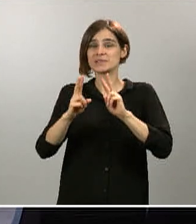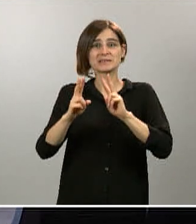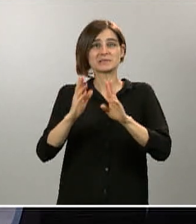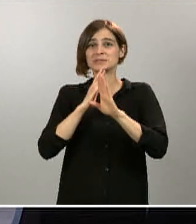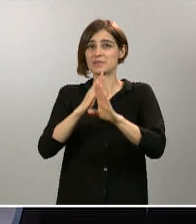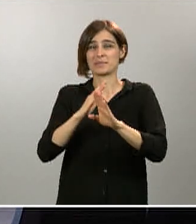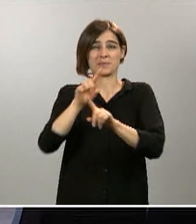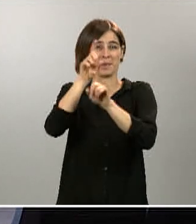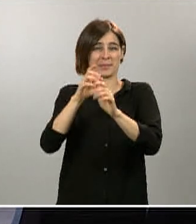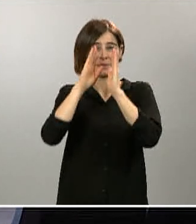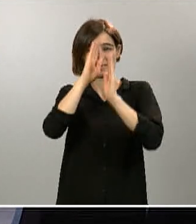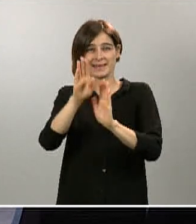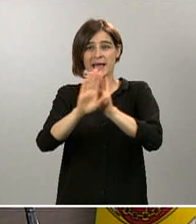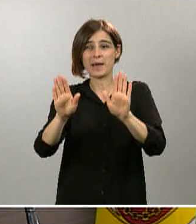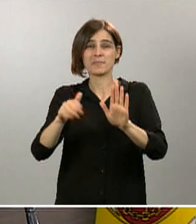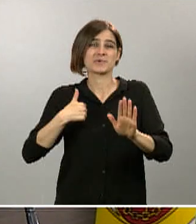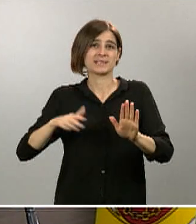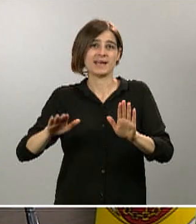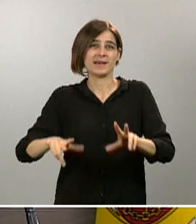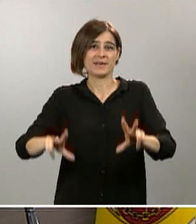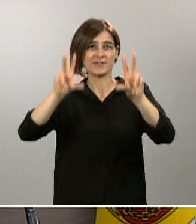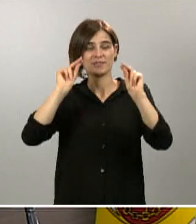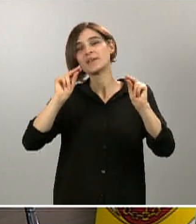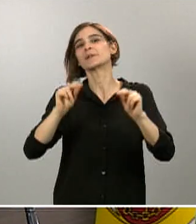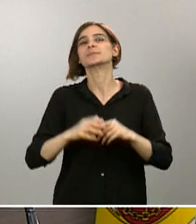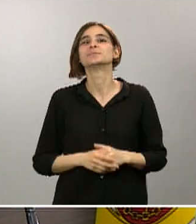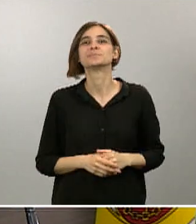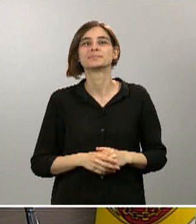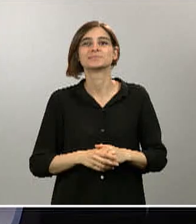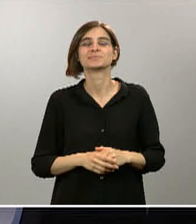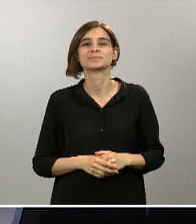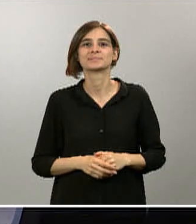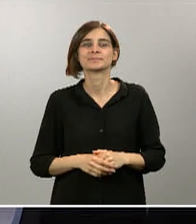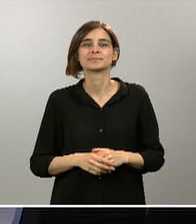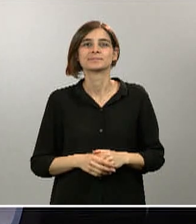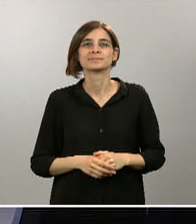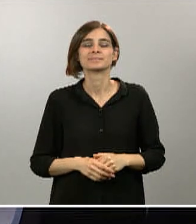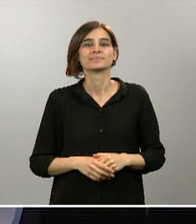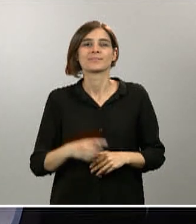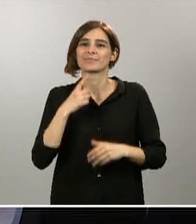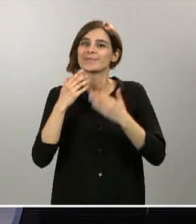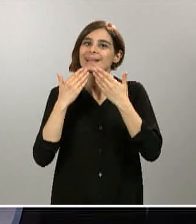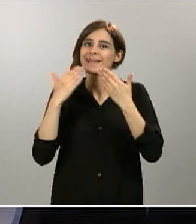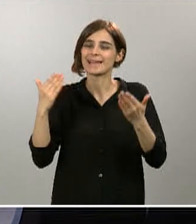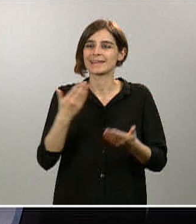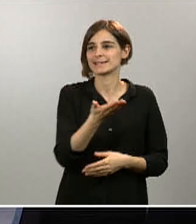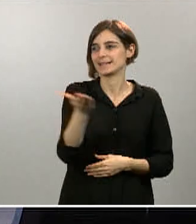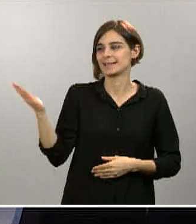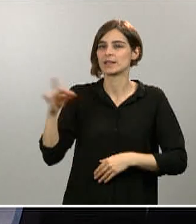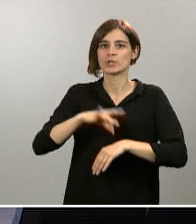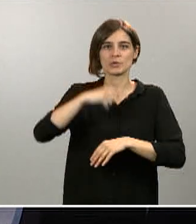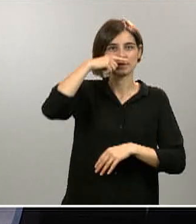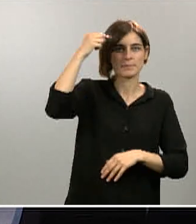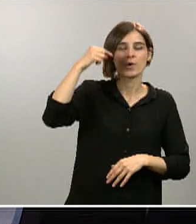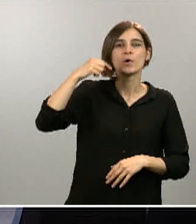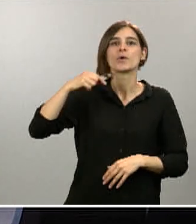si les parece dejamos aquí la comparecencia. Finalizamos hoy con el agradecimiento a quienes han comparecido, el doctor Simón, María José Rayo, el general